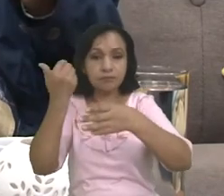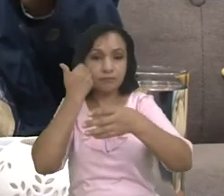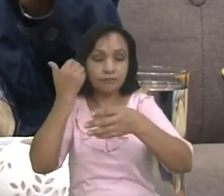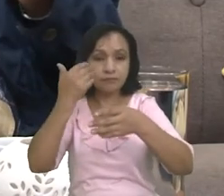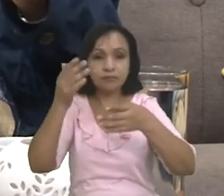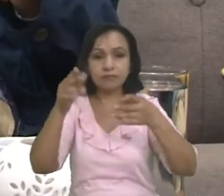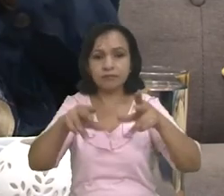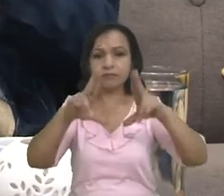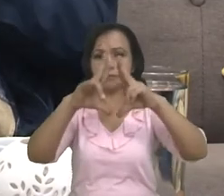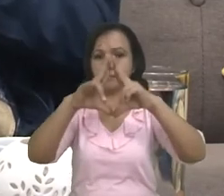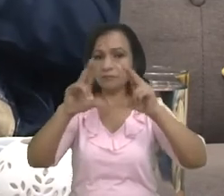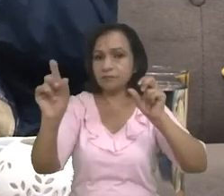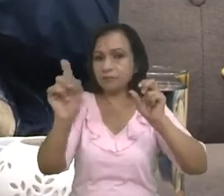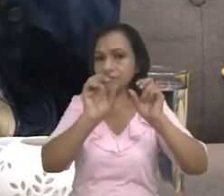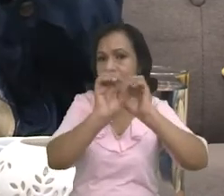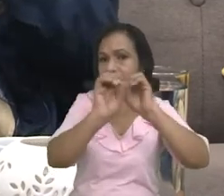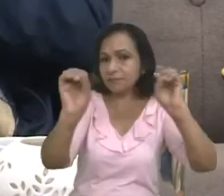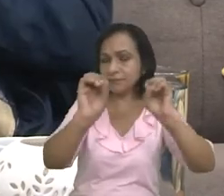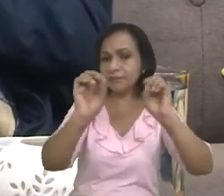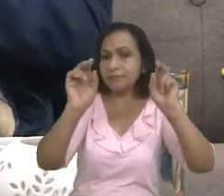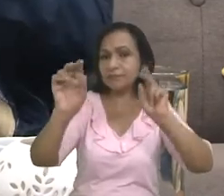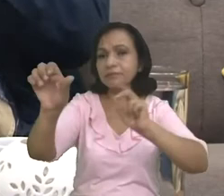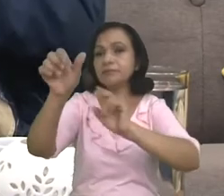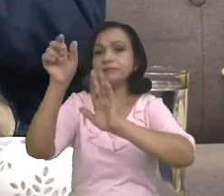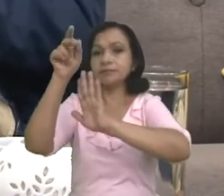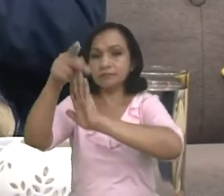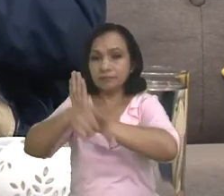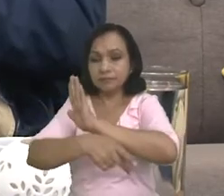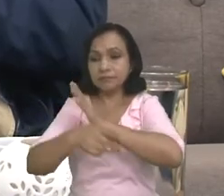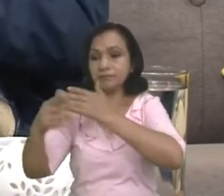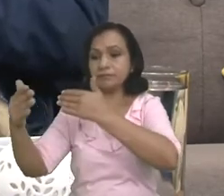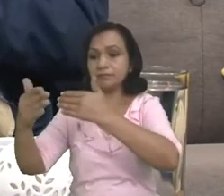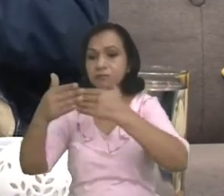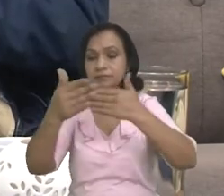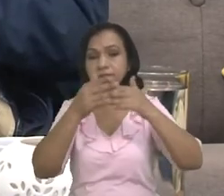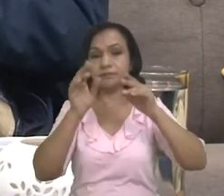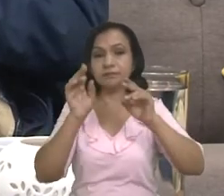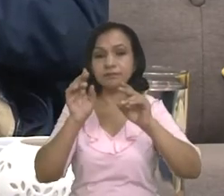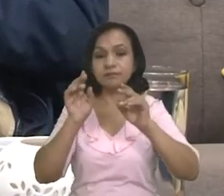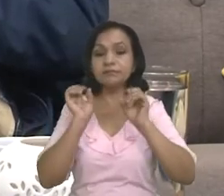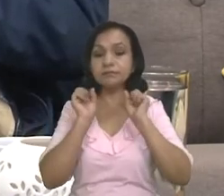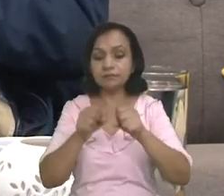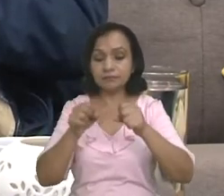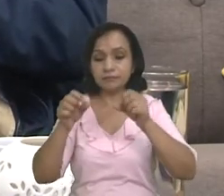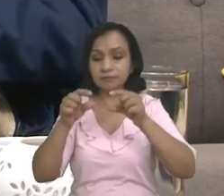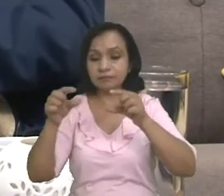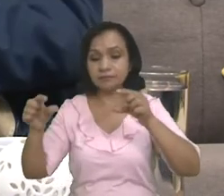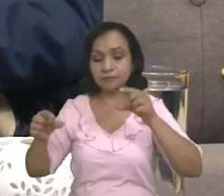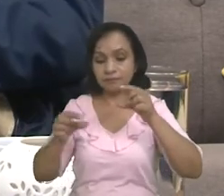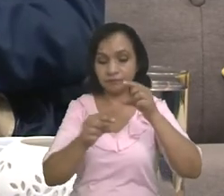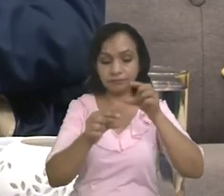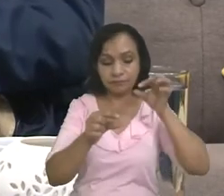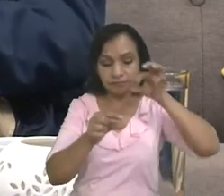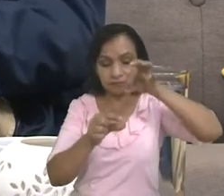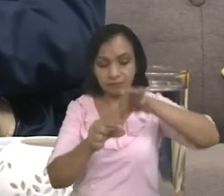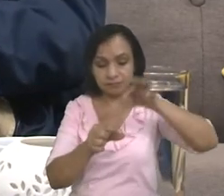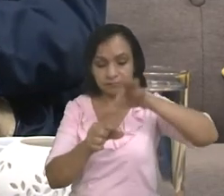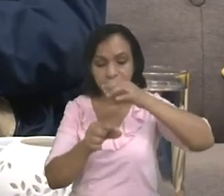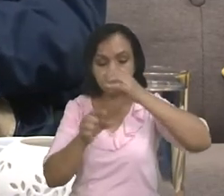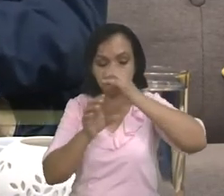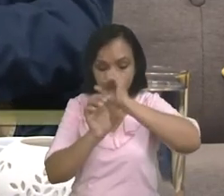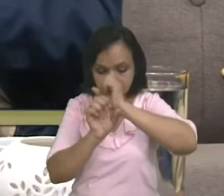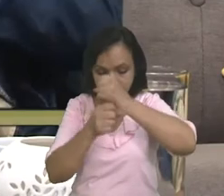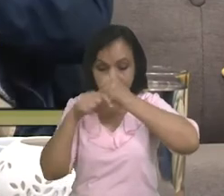circulan en nicaragua pero como circula a otros países cercanos nosotros tenemos también estos reactivos para tomarlo entonces